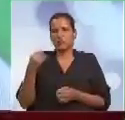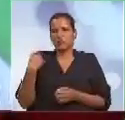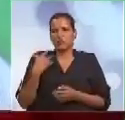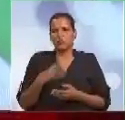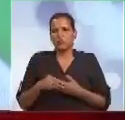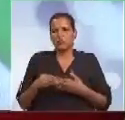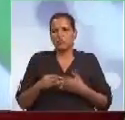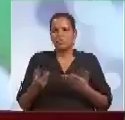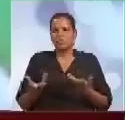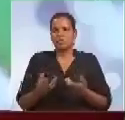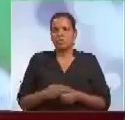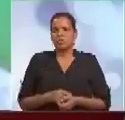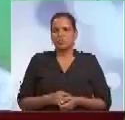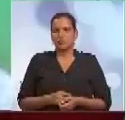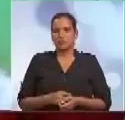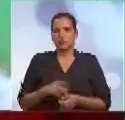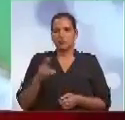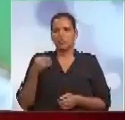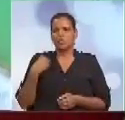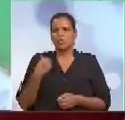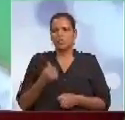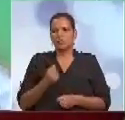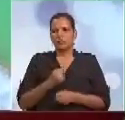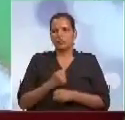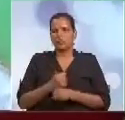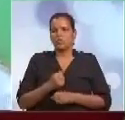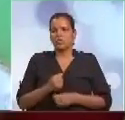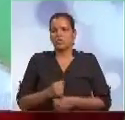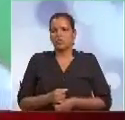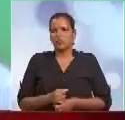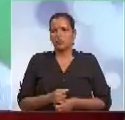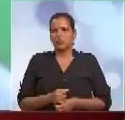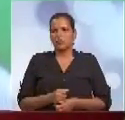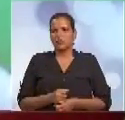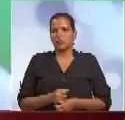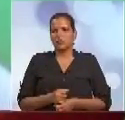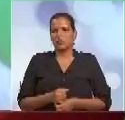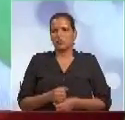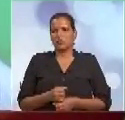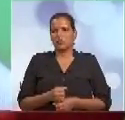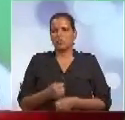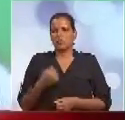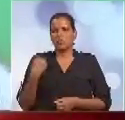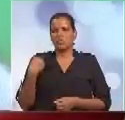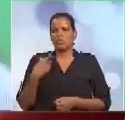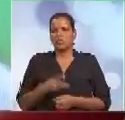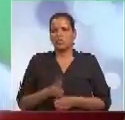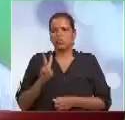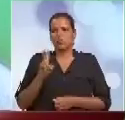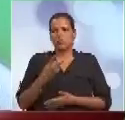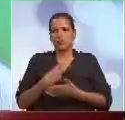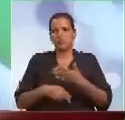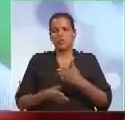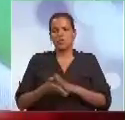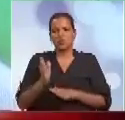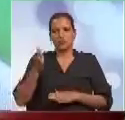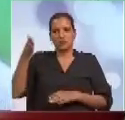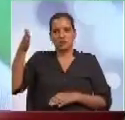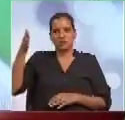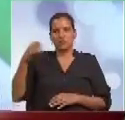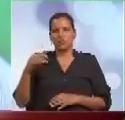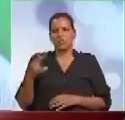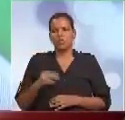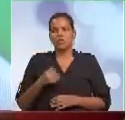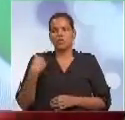recurso, no tengo trabajo, nada. ¿Cuántos hijitos tienes? Tengo ya, mis hijos son mayores, solo tengo